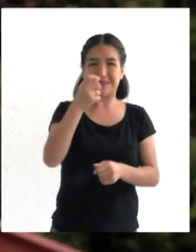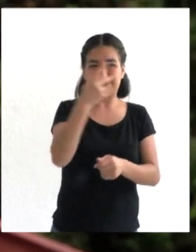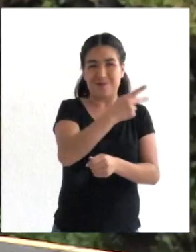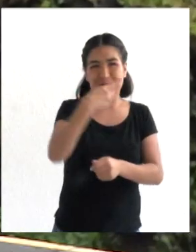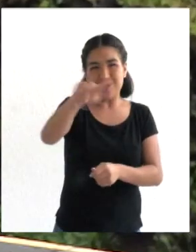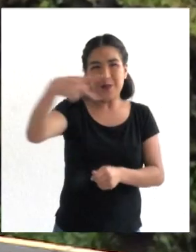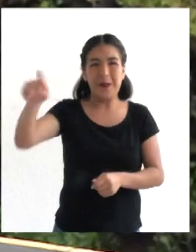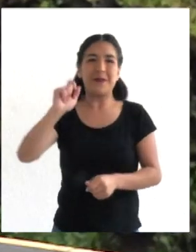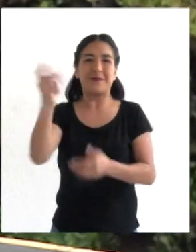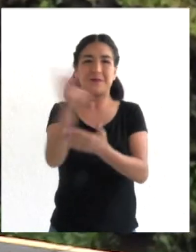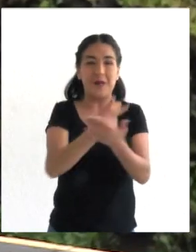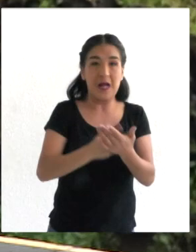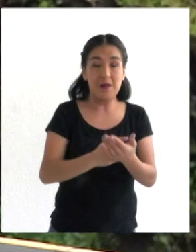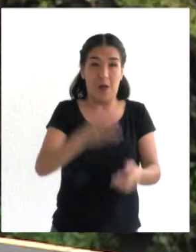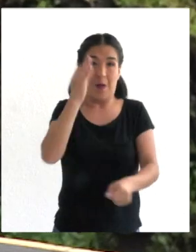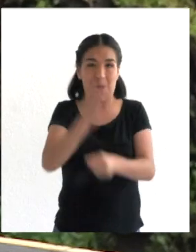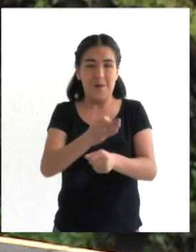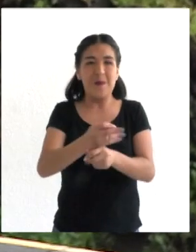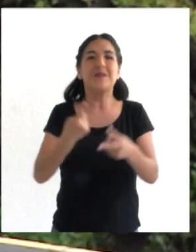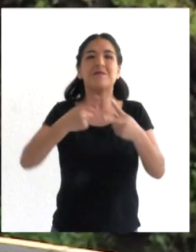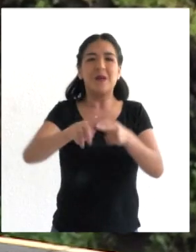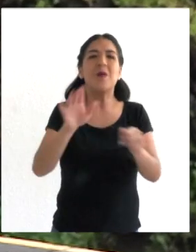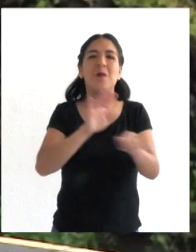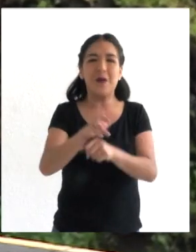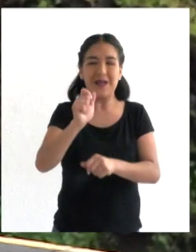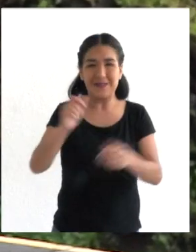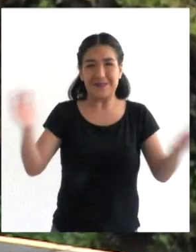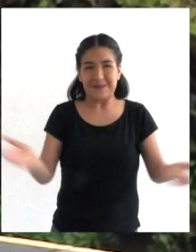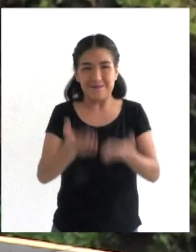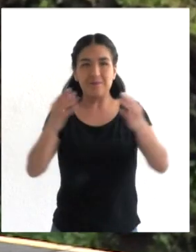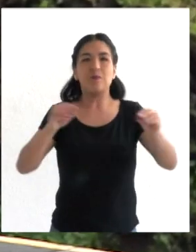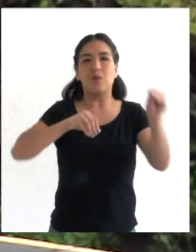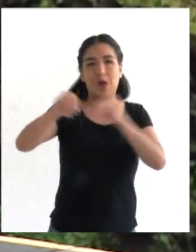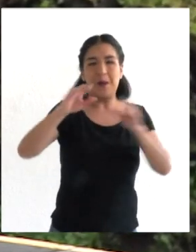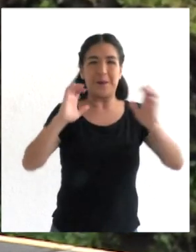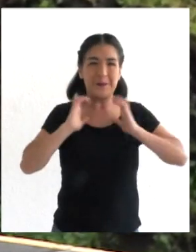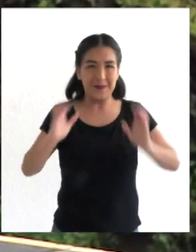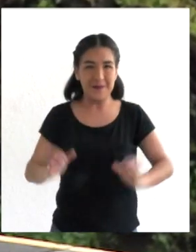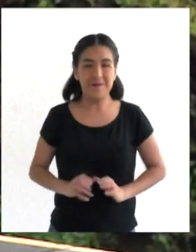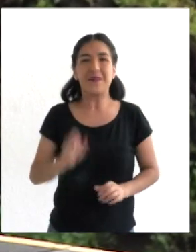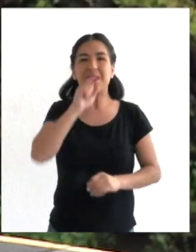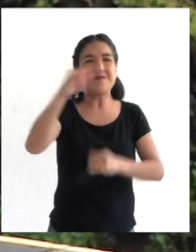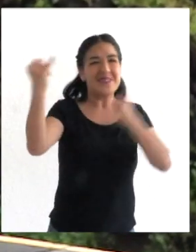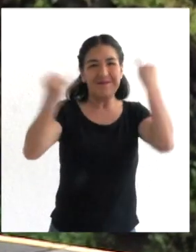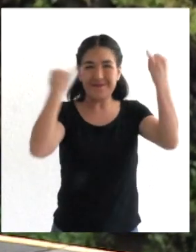programa. Enseguida, la propuesta es activarnos, mover el cuerpo y también las